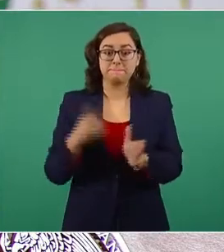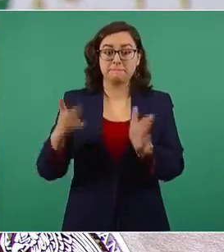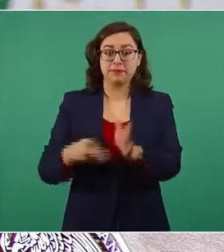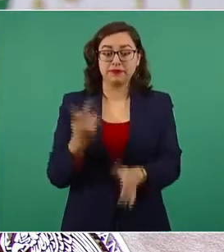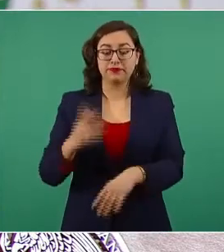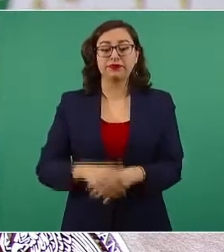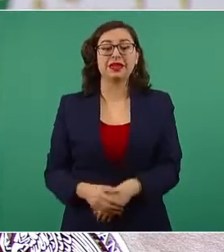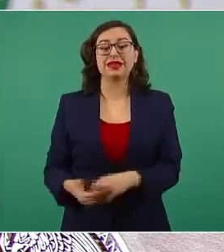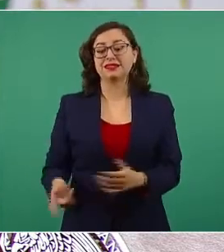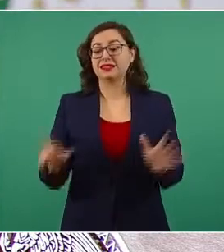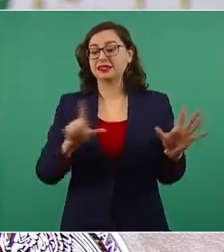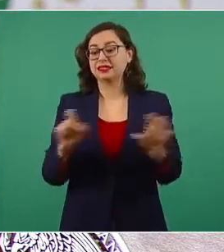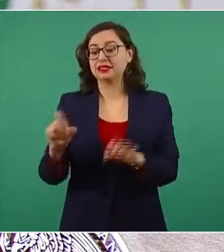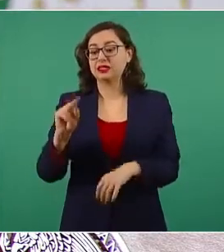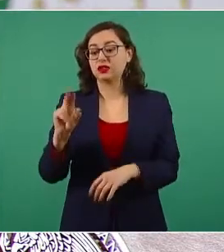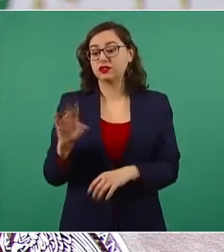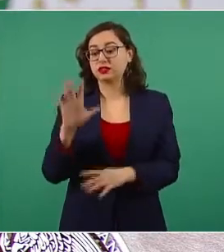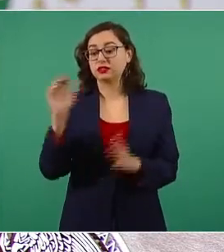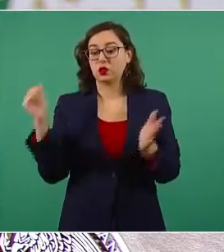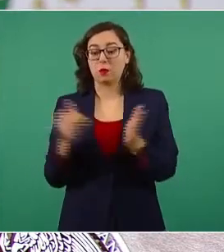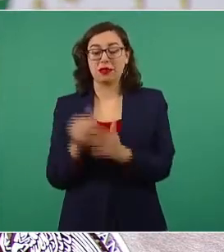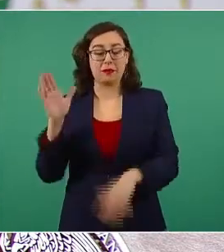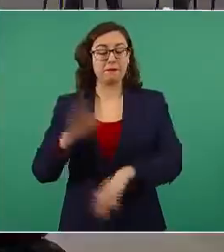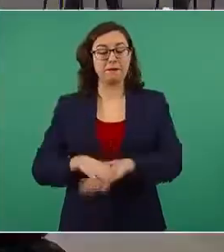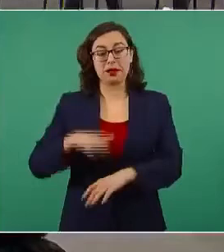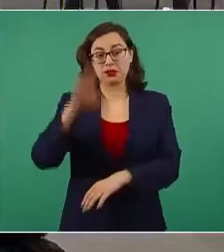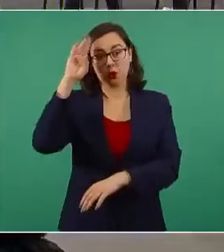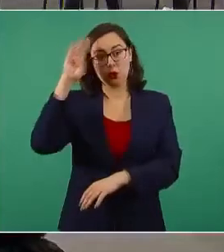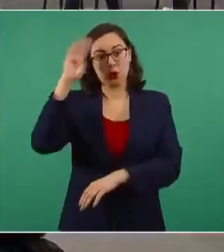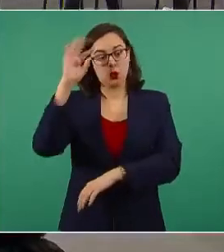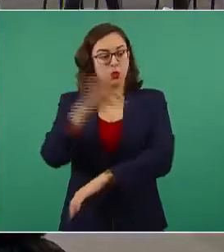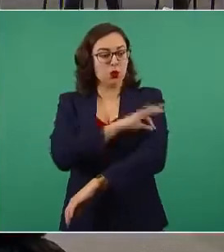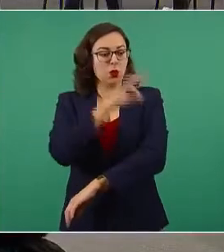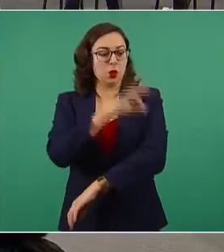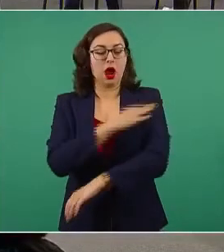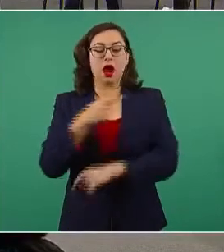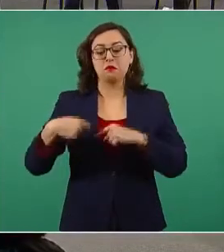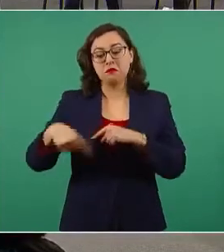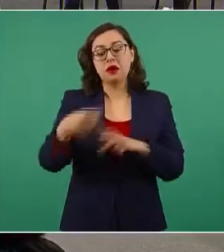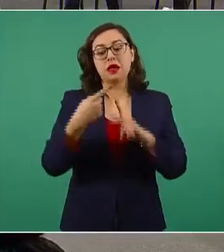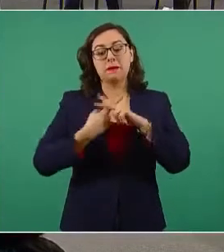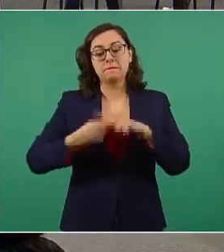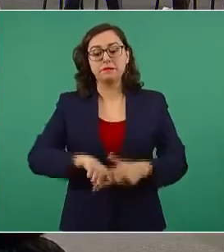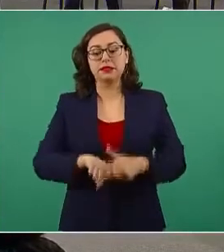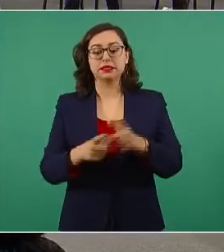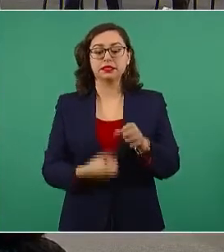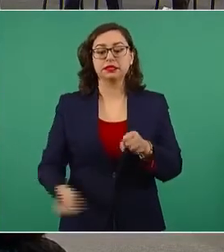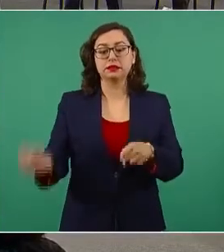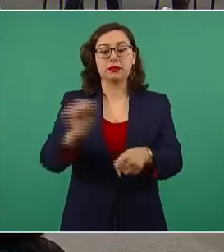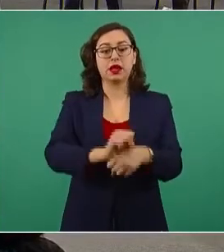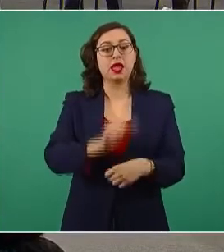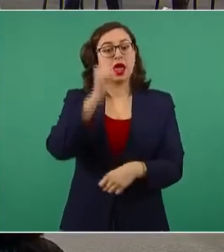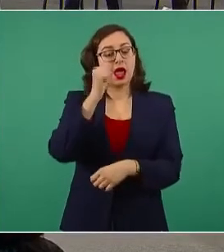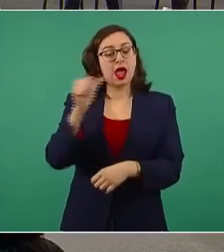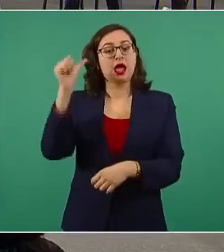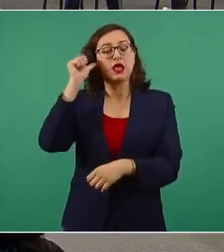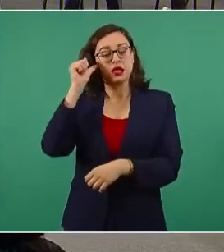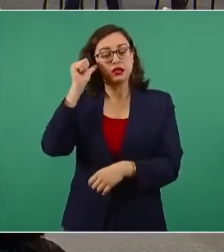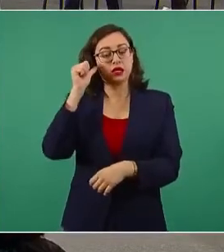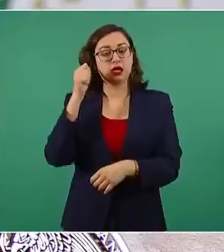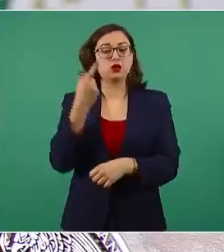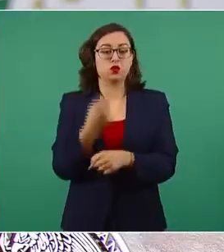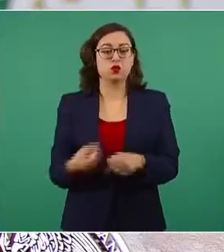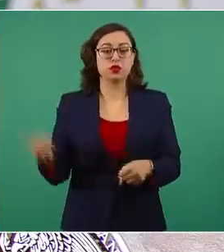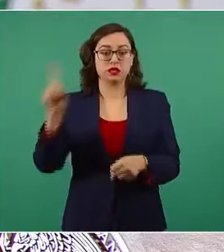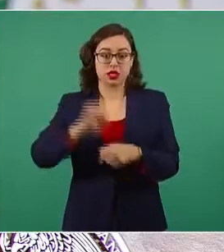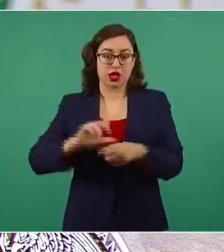785,000 en el día más alto, y ahora estamos abriendo una nueva semana. Y ayer por el